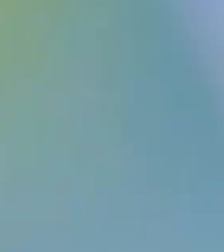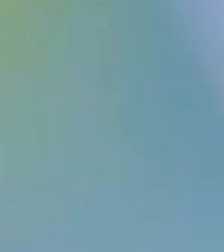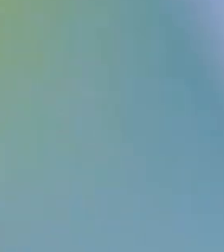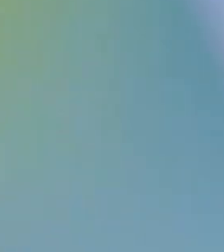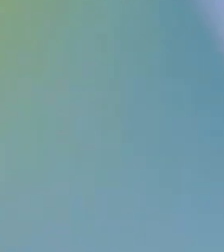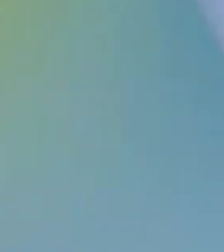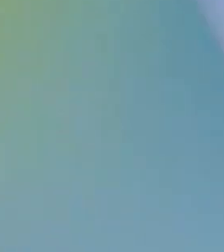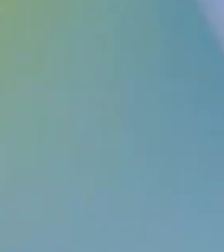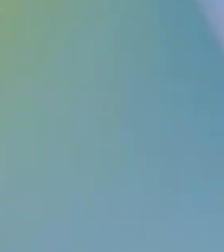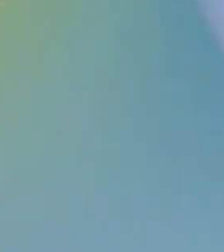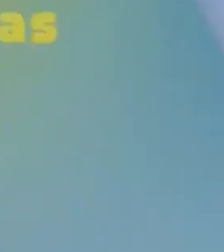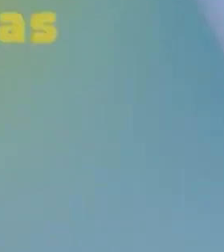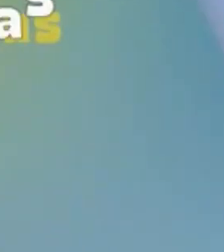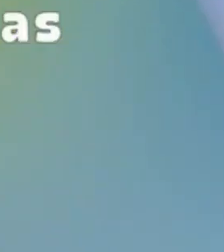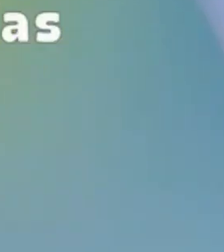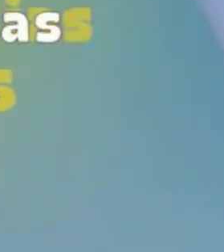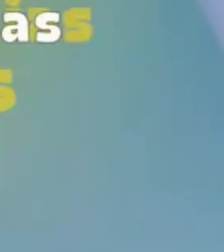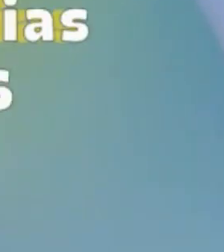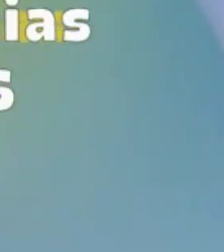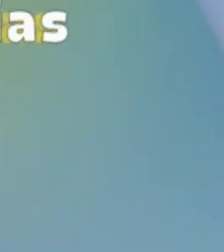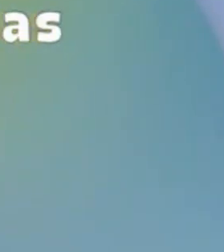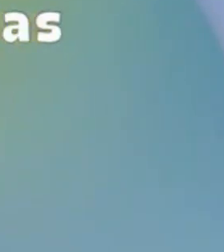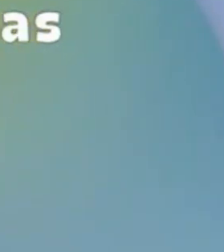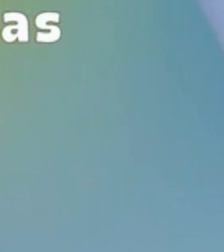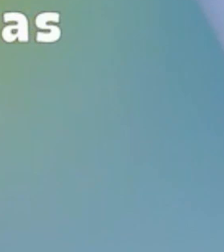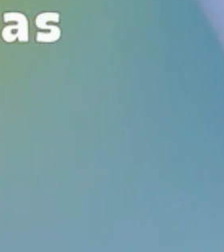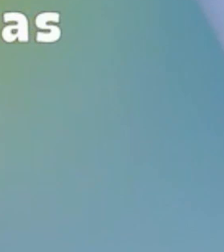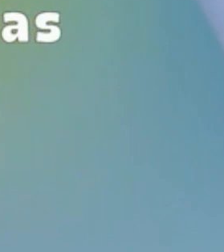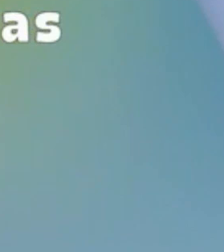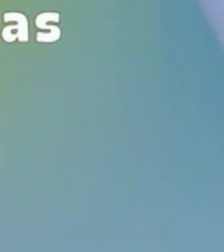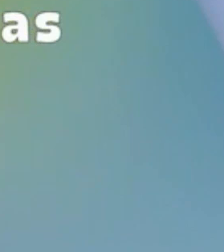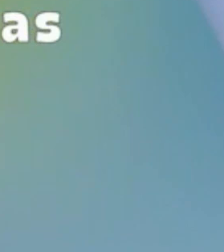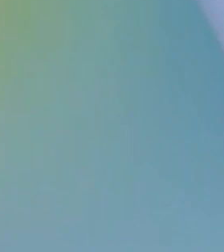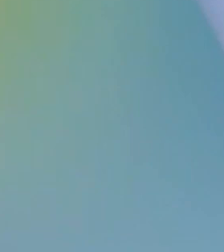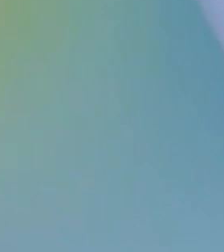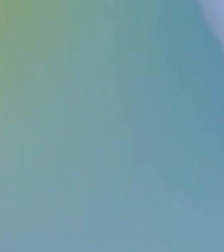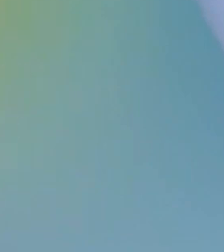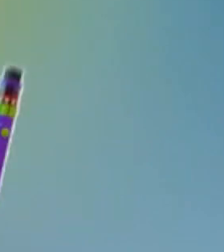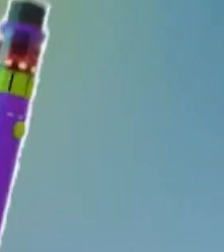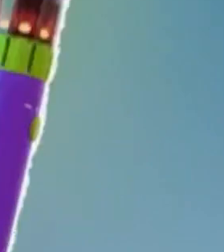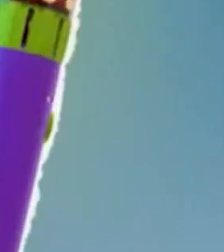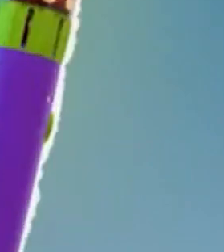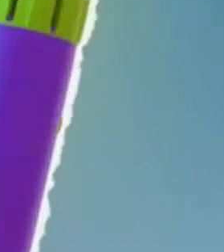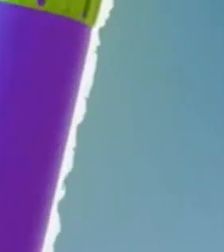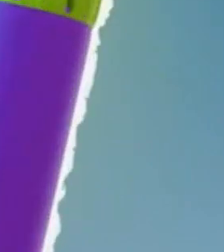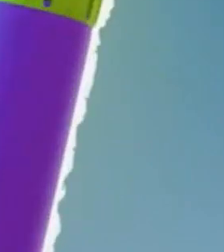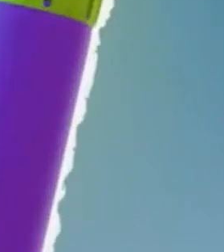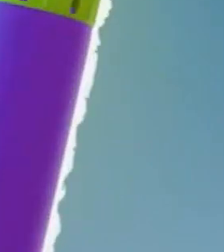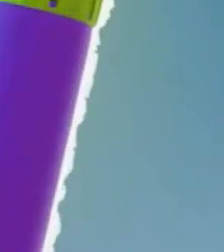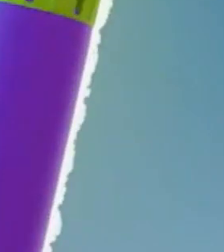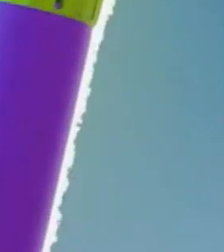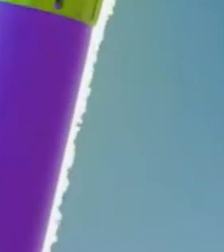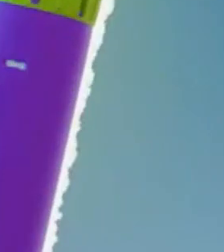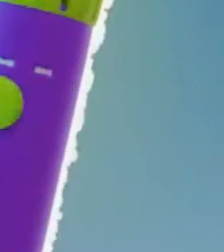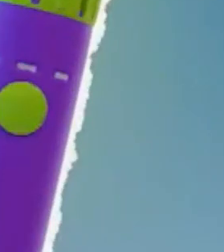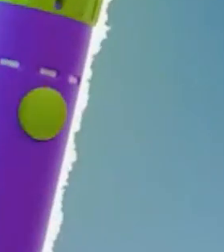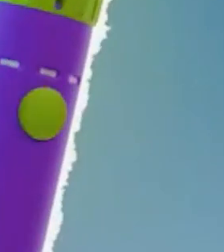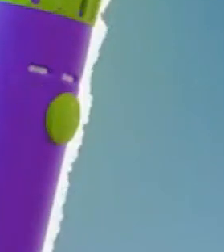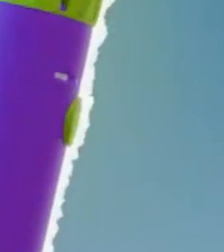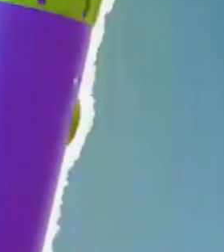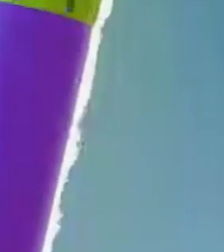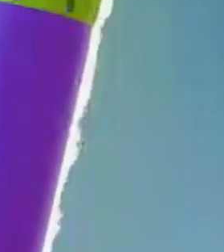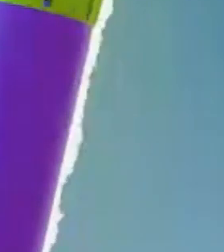Son más de 30 sustancias no reportadas al interior del vapeador. dimetiléter,